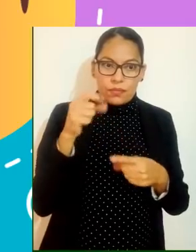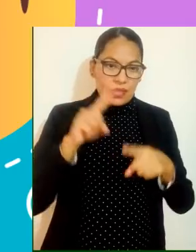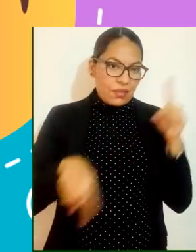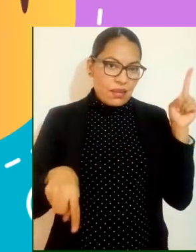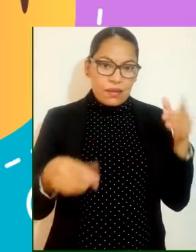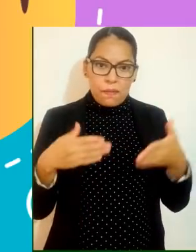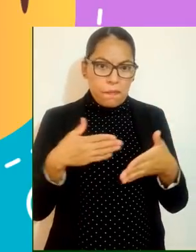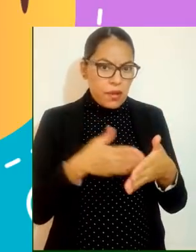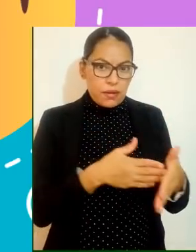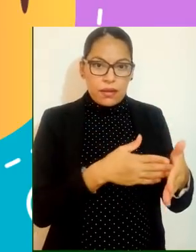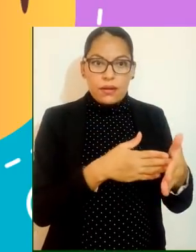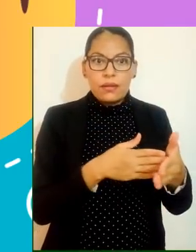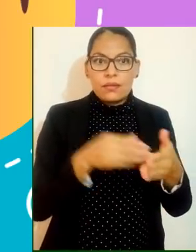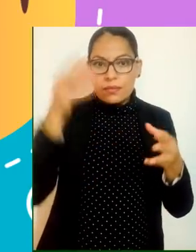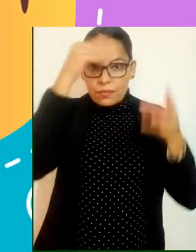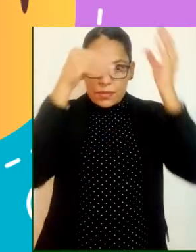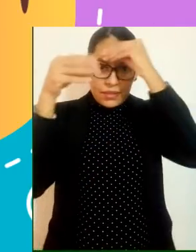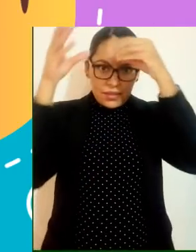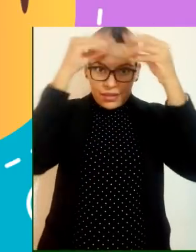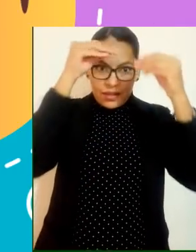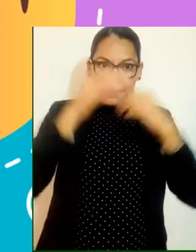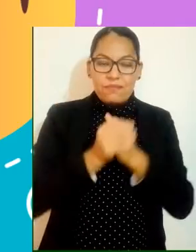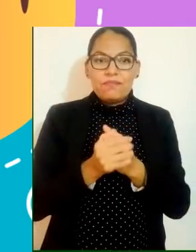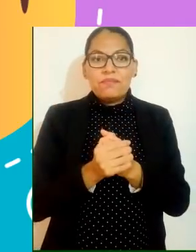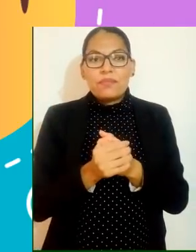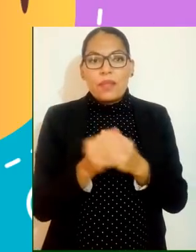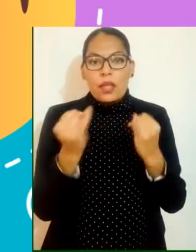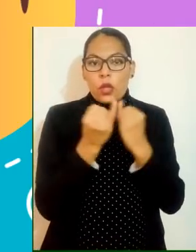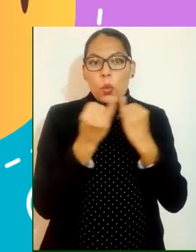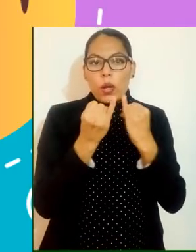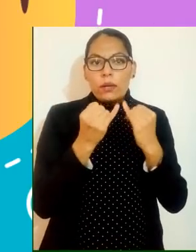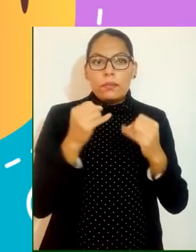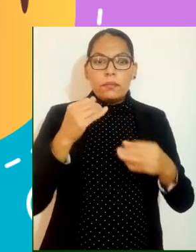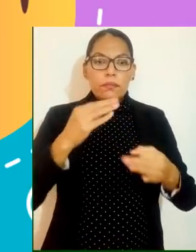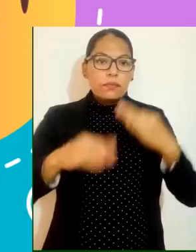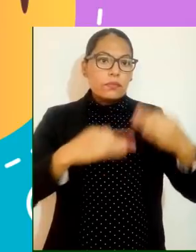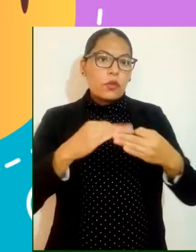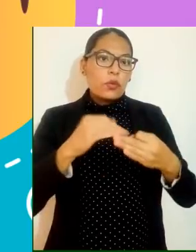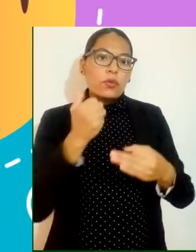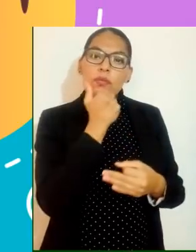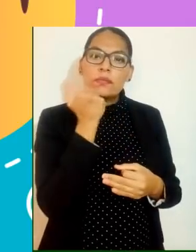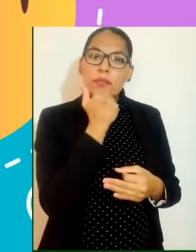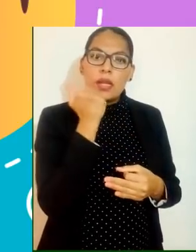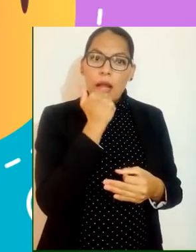será cosa de niños. ¿Quieres saber más? Sigue conmigo.